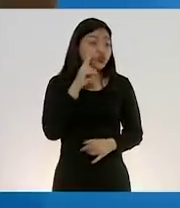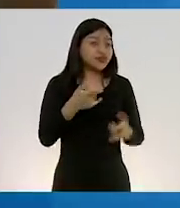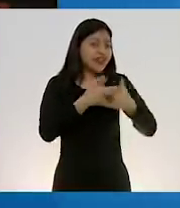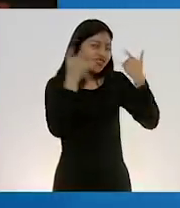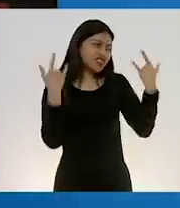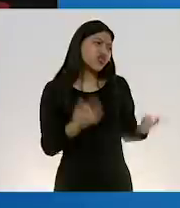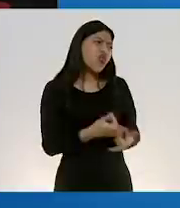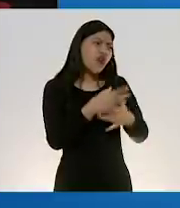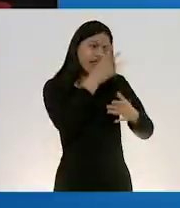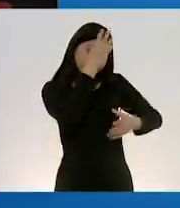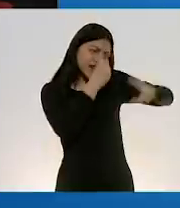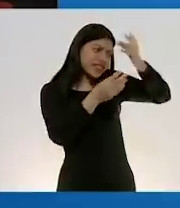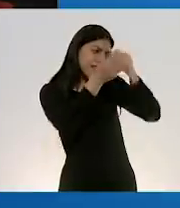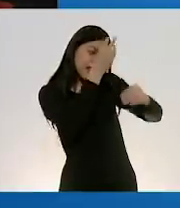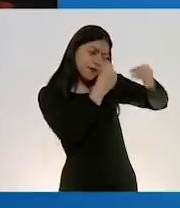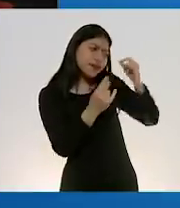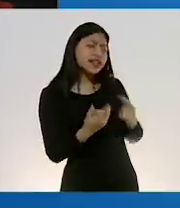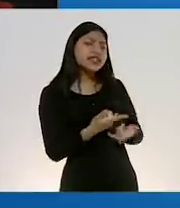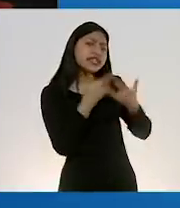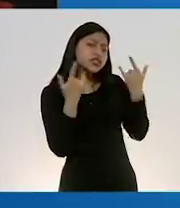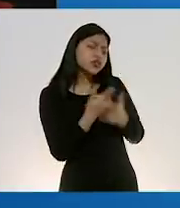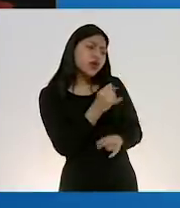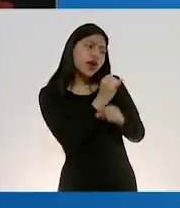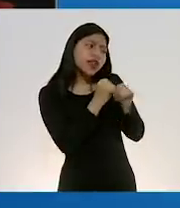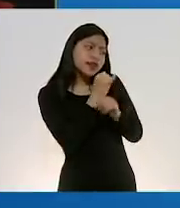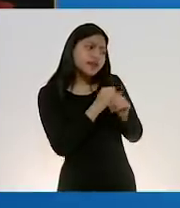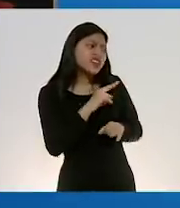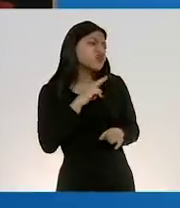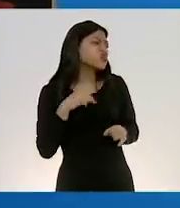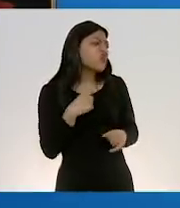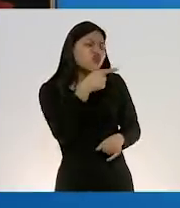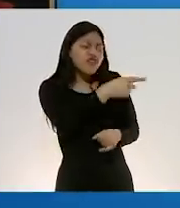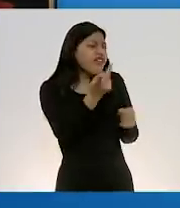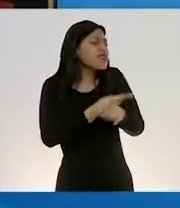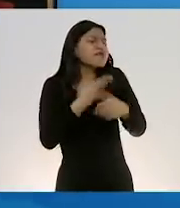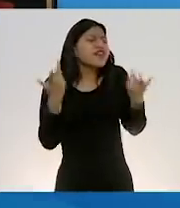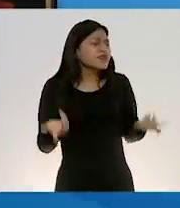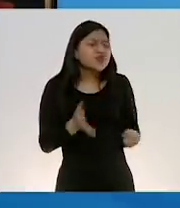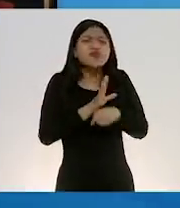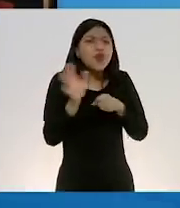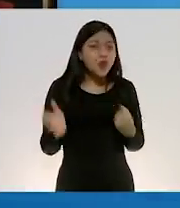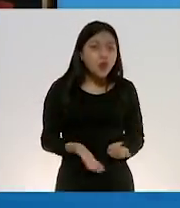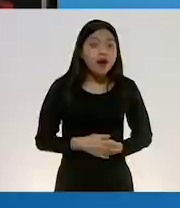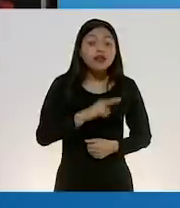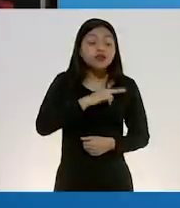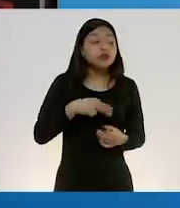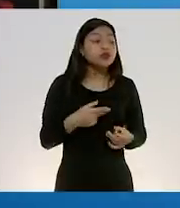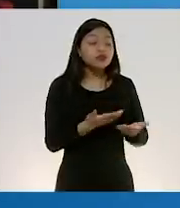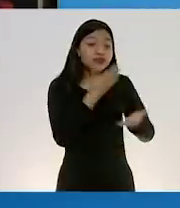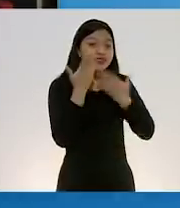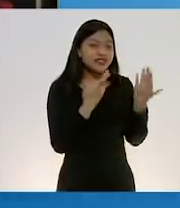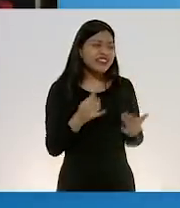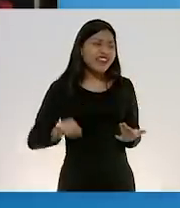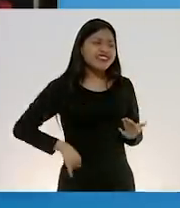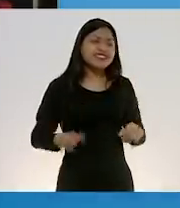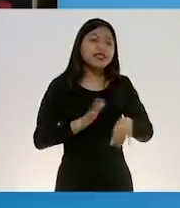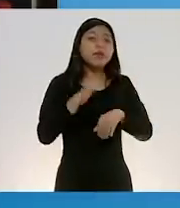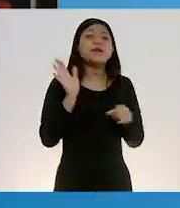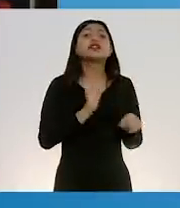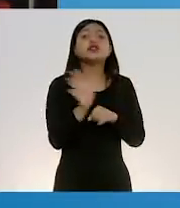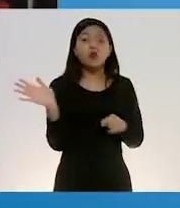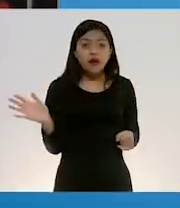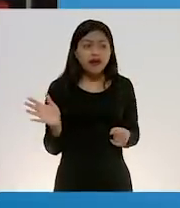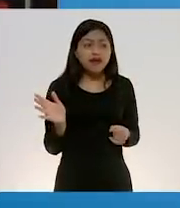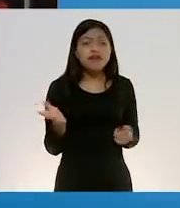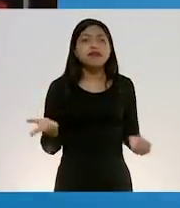historia, nos acercamos buscando una explicación para nosotros mismos. Lo que nos interesa es saber algo que pueda tener